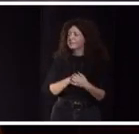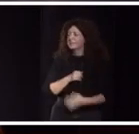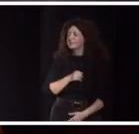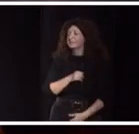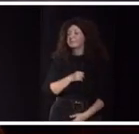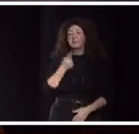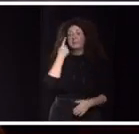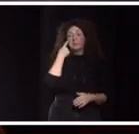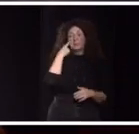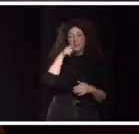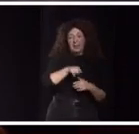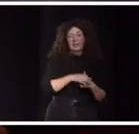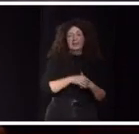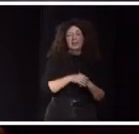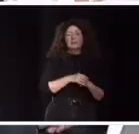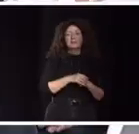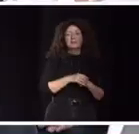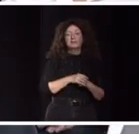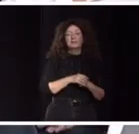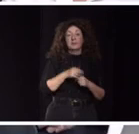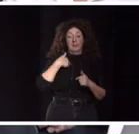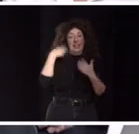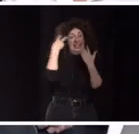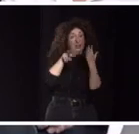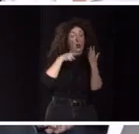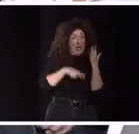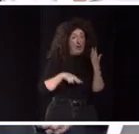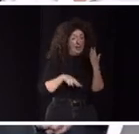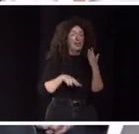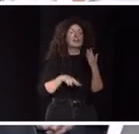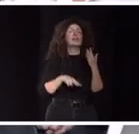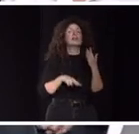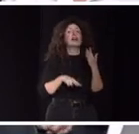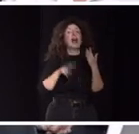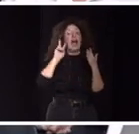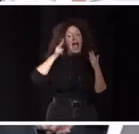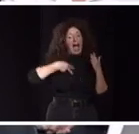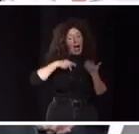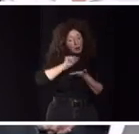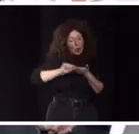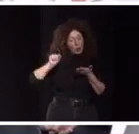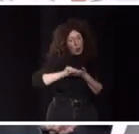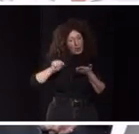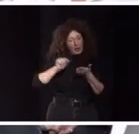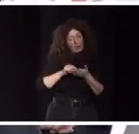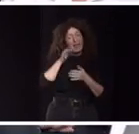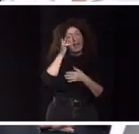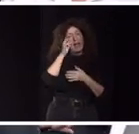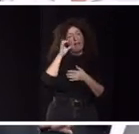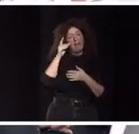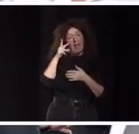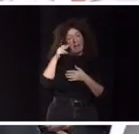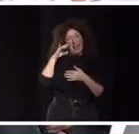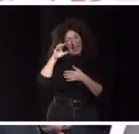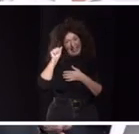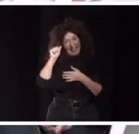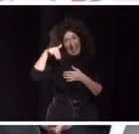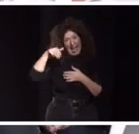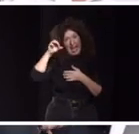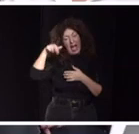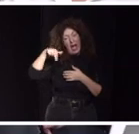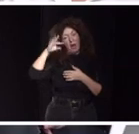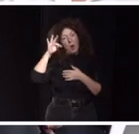Y mirad, estoy leyendo la autobiografía de Federica Monseni, os la recomiendo